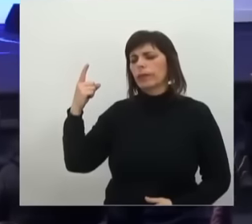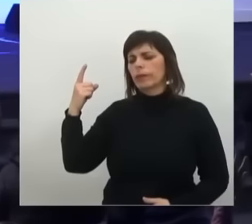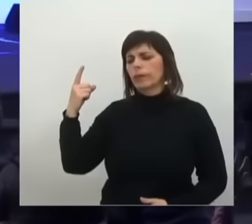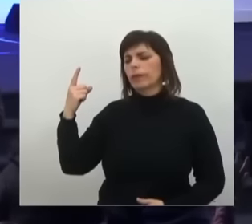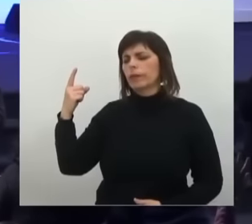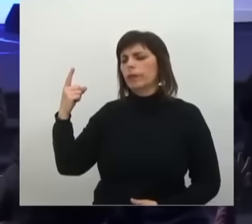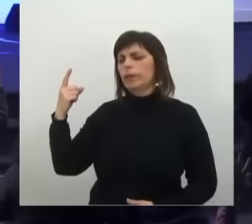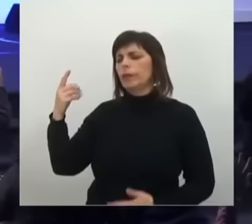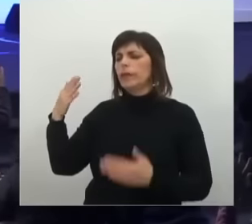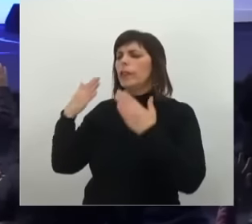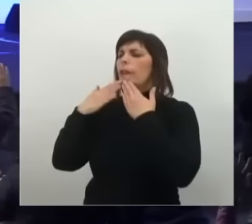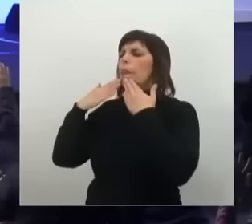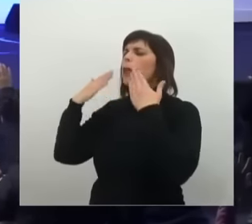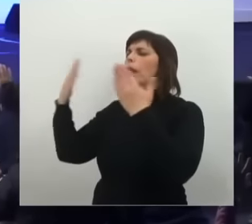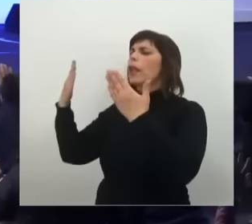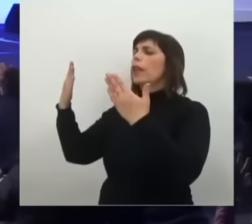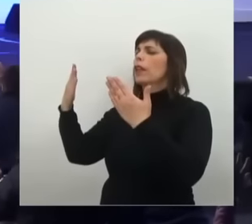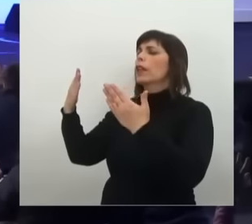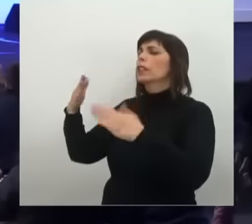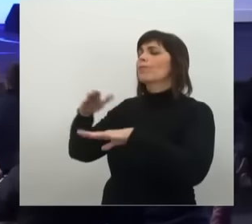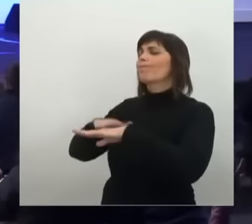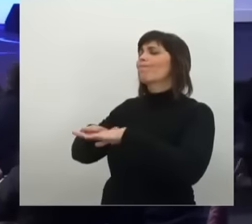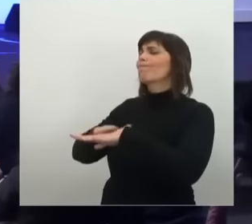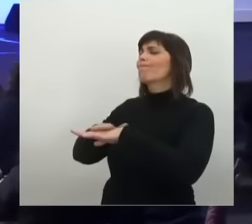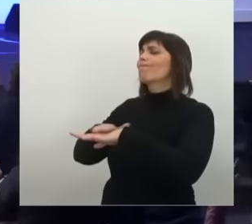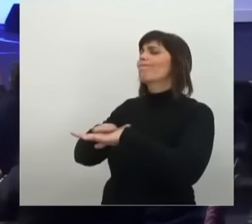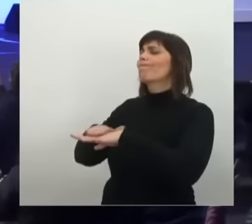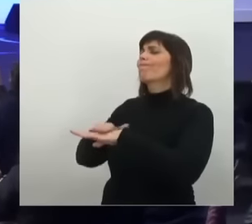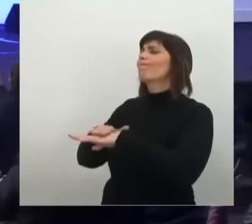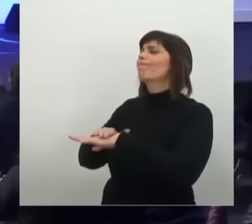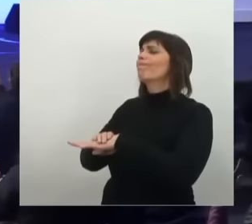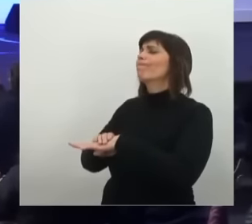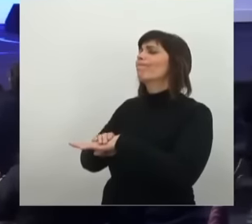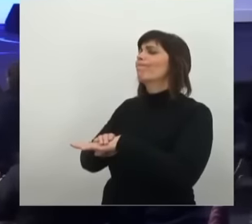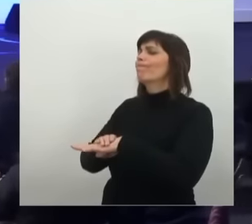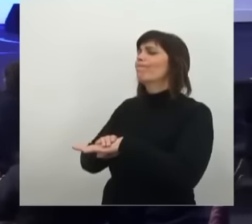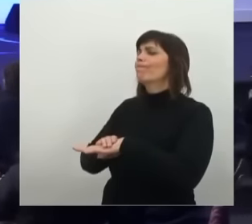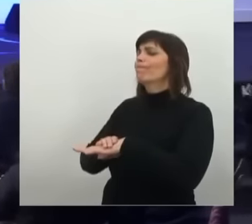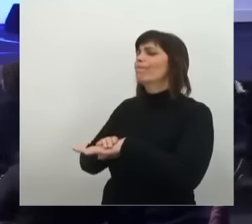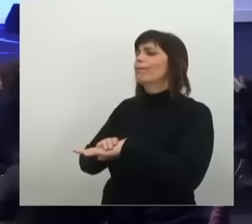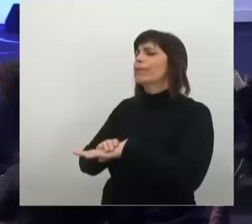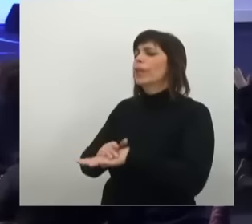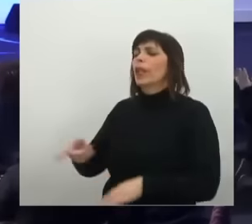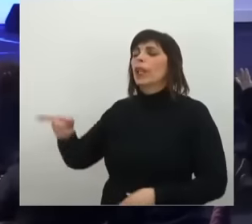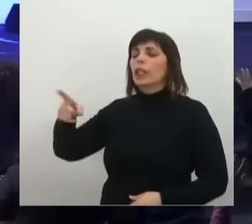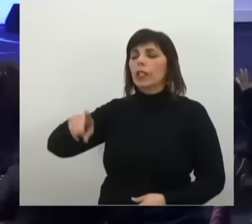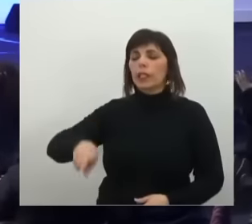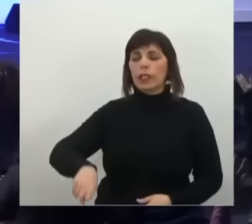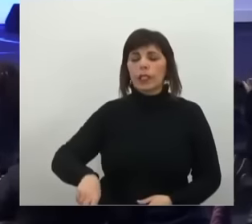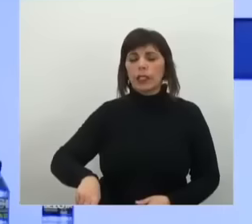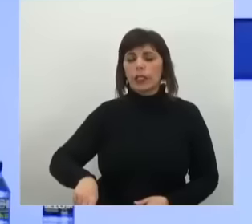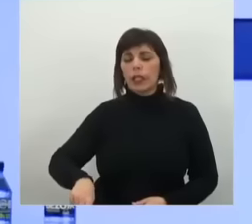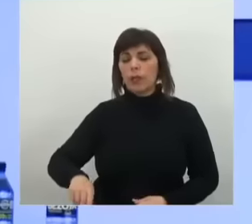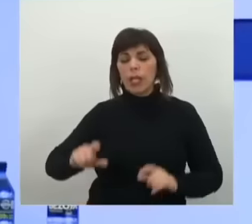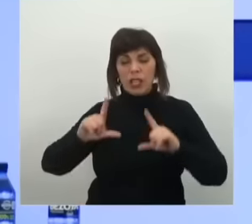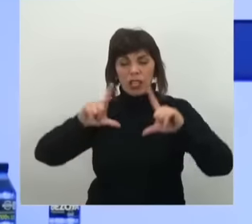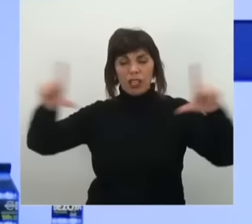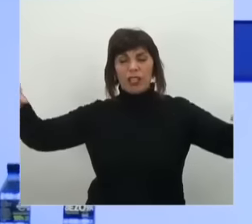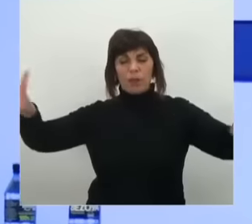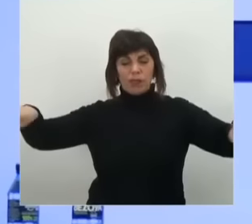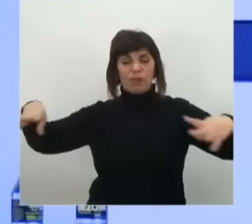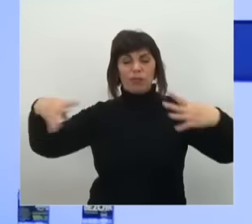Gracias y te pedimos perdón incluso aquellos que nos están mirando detrás de la pantalla